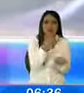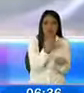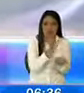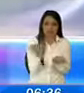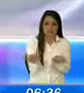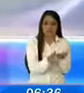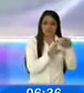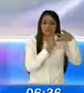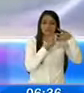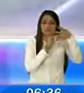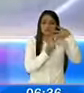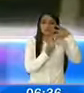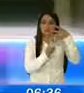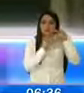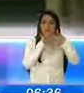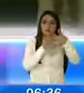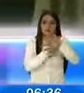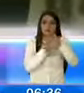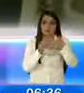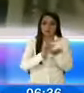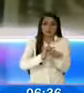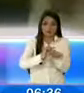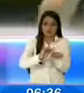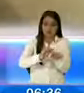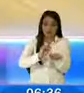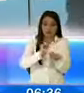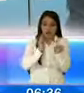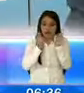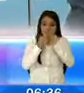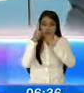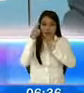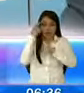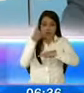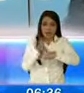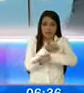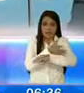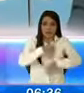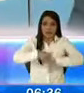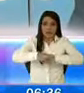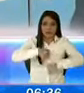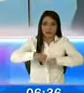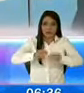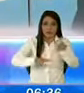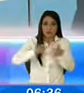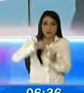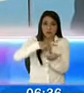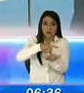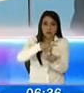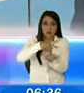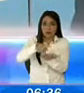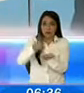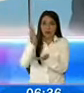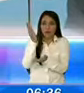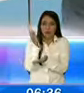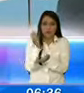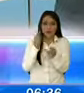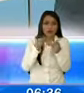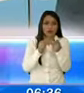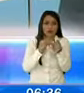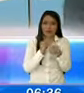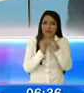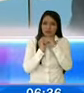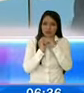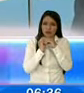y las otras 3 mediante un cronograma antes del cambio de gobierno todas las personas que tenían pendientes un pago de jubilaciones obligatorias